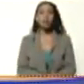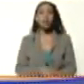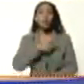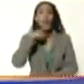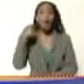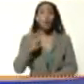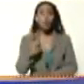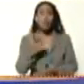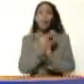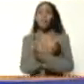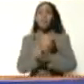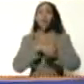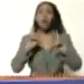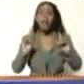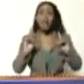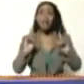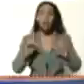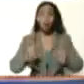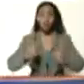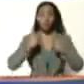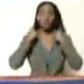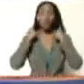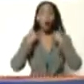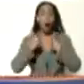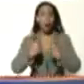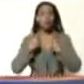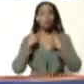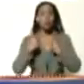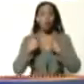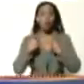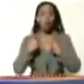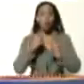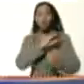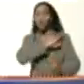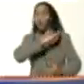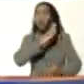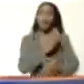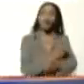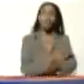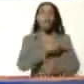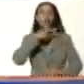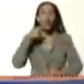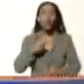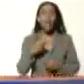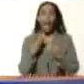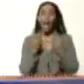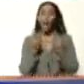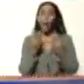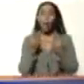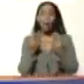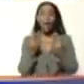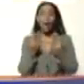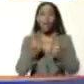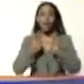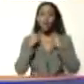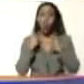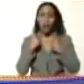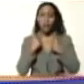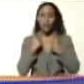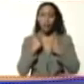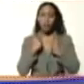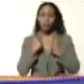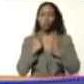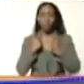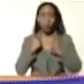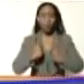Rusia democrática, poderosa, de una Rusia con una economía sólida, blindada,